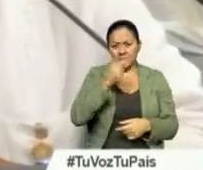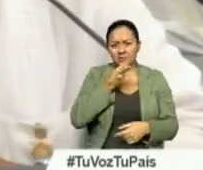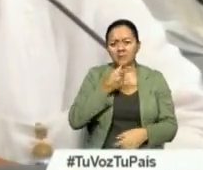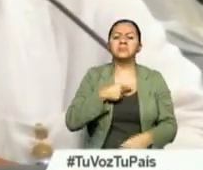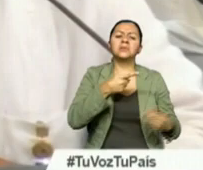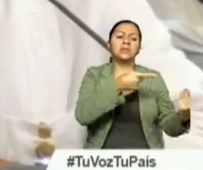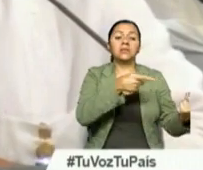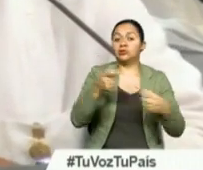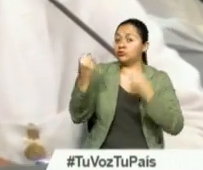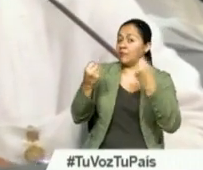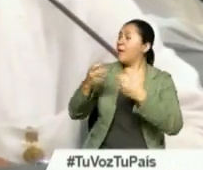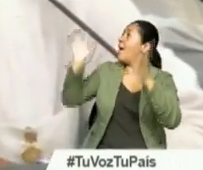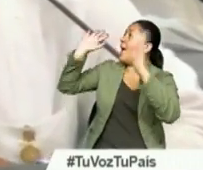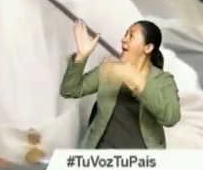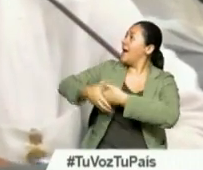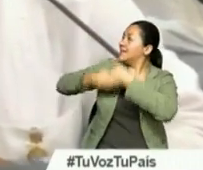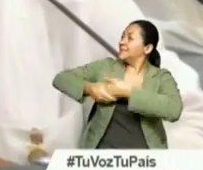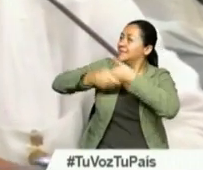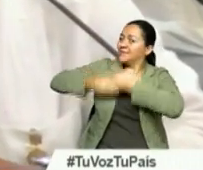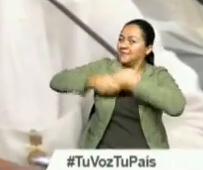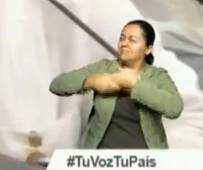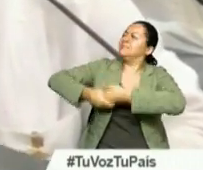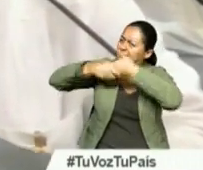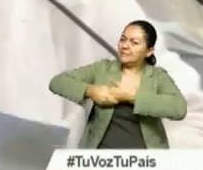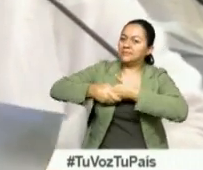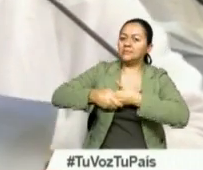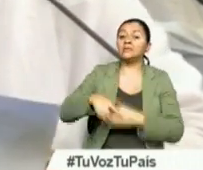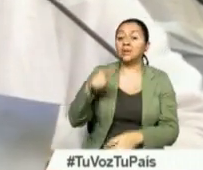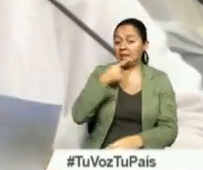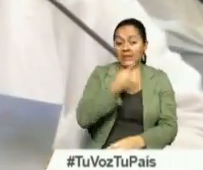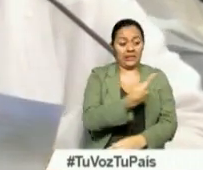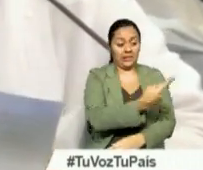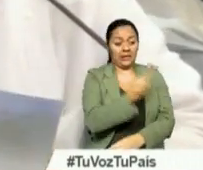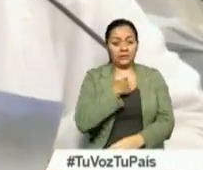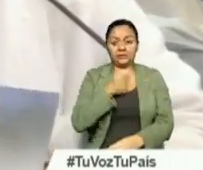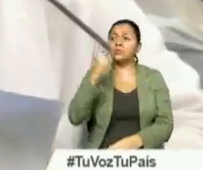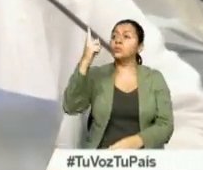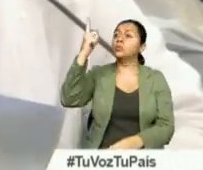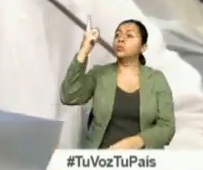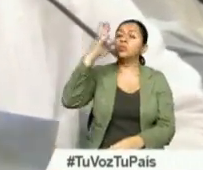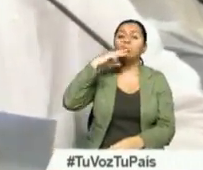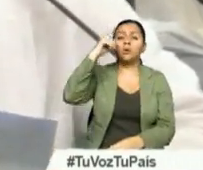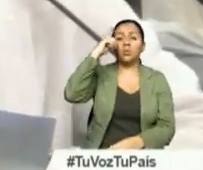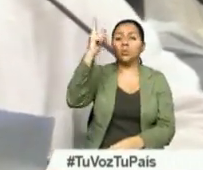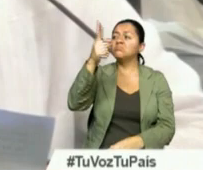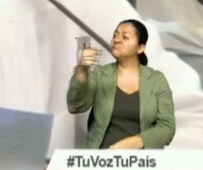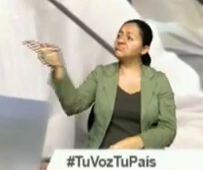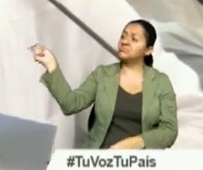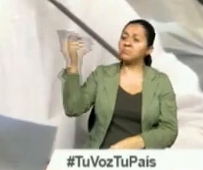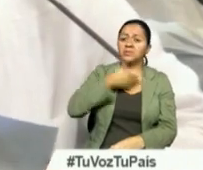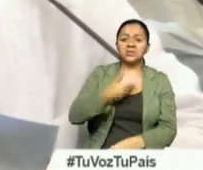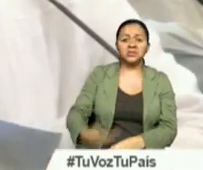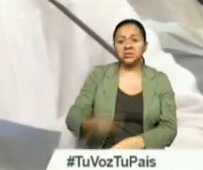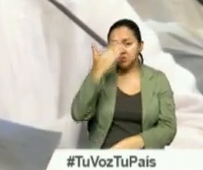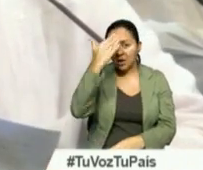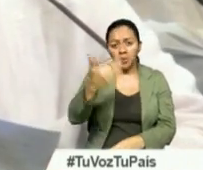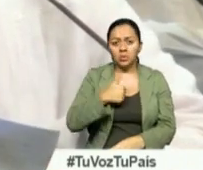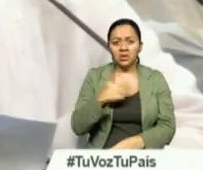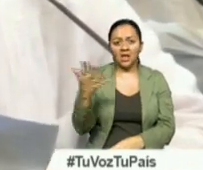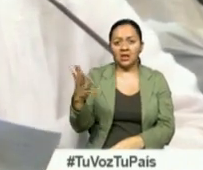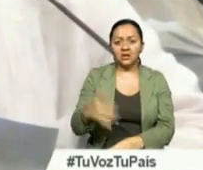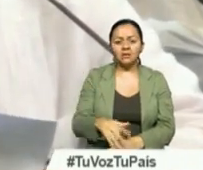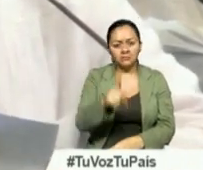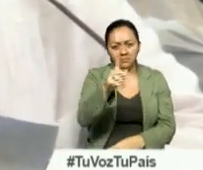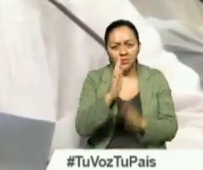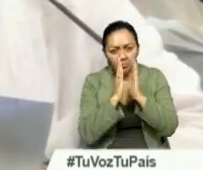y me extendió la mano muy efusivamente y me dijo: presidente, usted es el único que me saludó. Por favor,